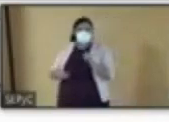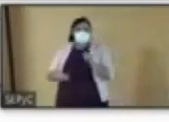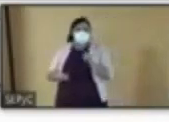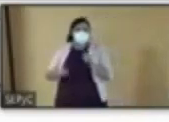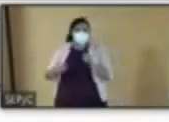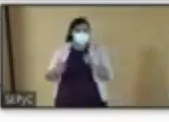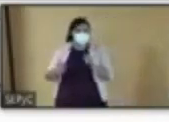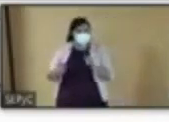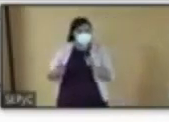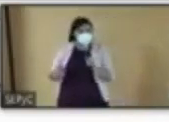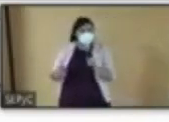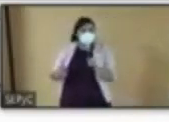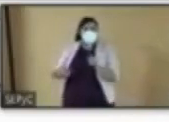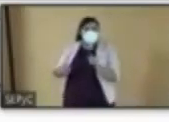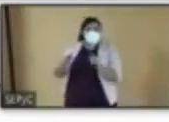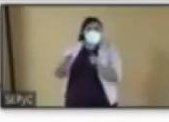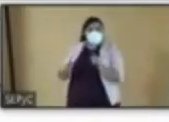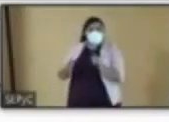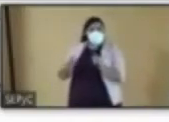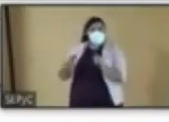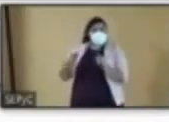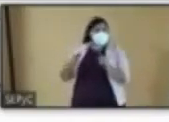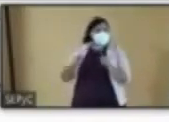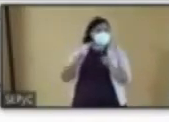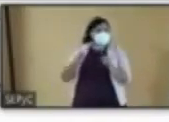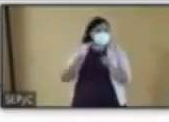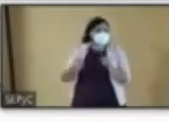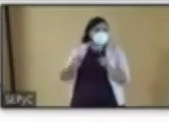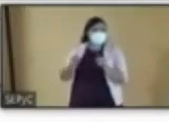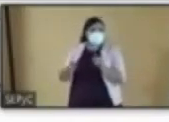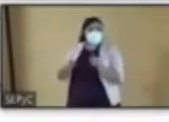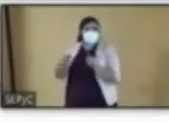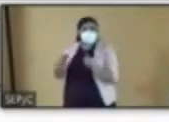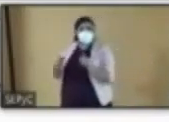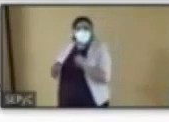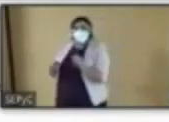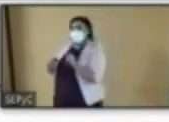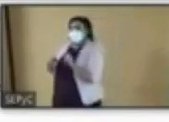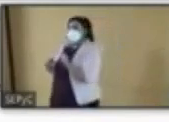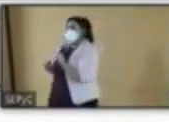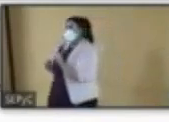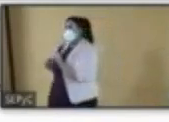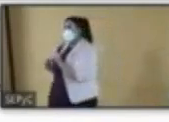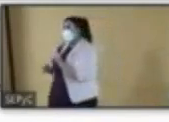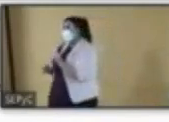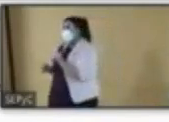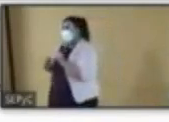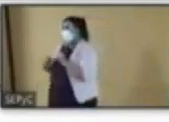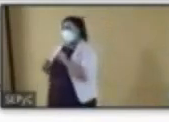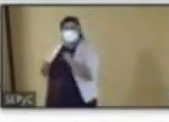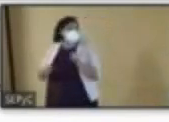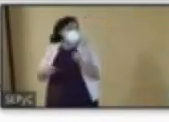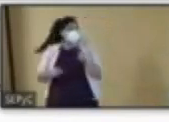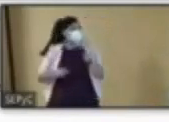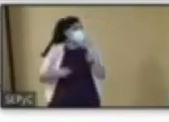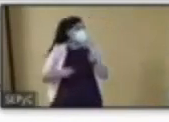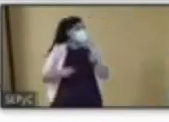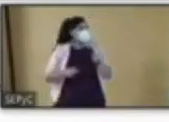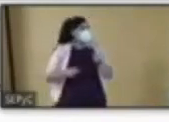de esa manera. Sin embargo, reitero, hay que especificar toda la información de nuestro haber patrimonial en este